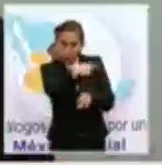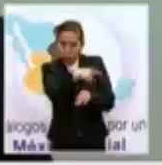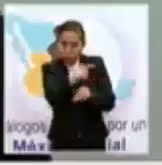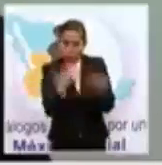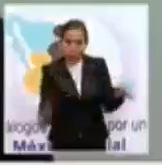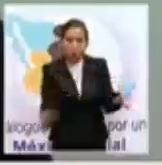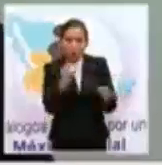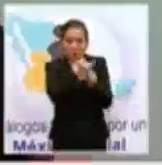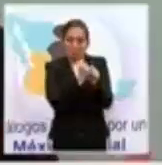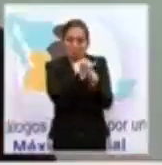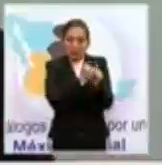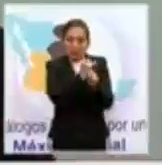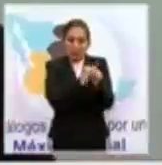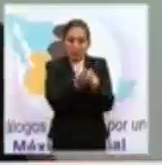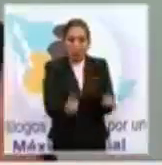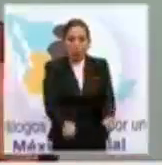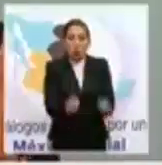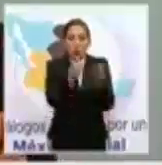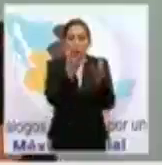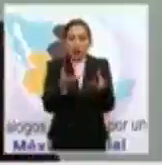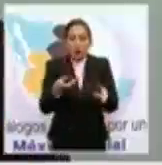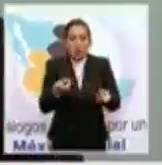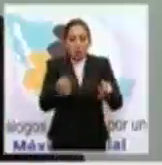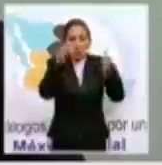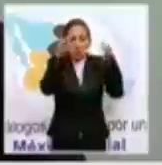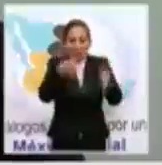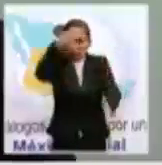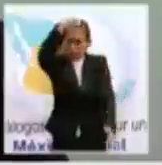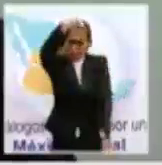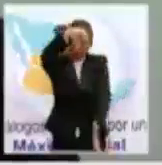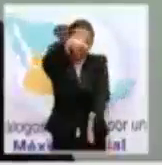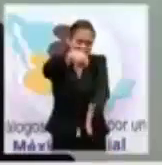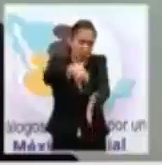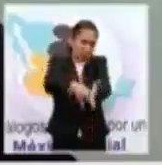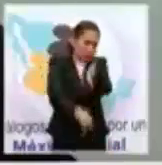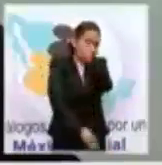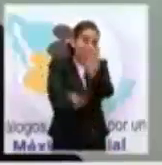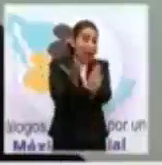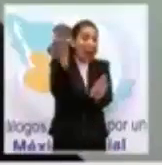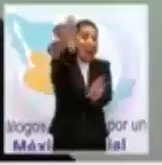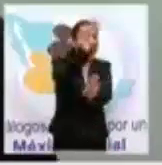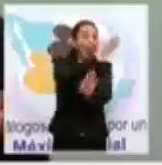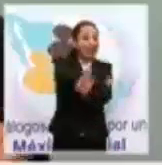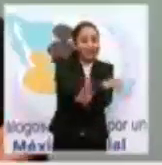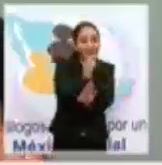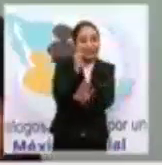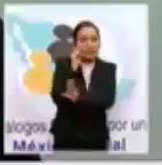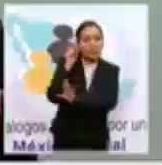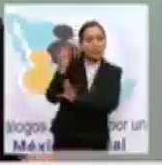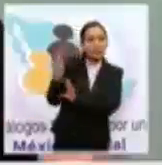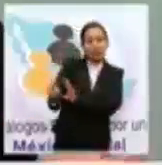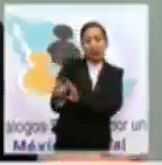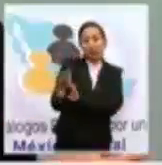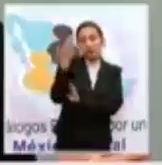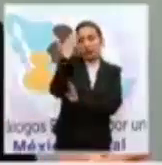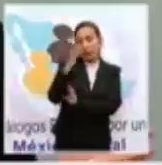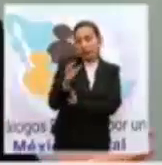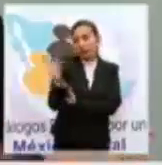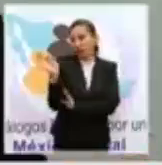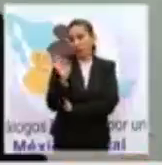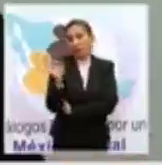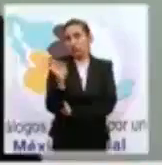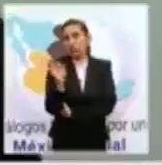cualitativa en serio, ¿no? O sea, súper a profundidad, antes de lanzarnos a ningún tipo de encuesta, que, digamos, además lo más probable es